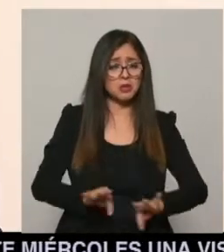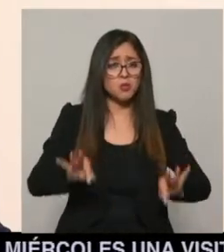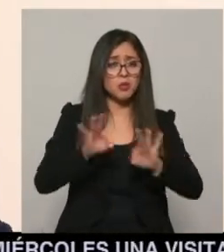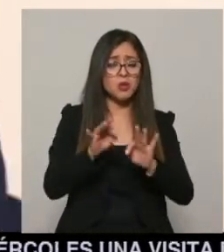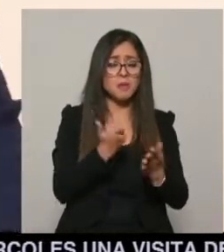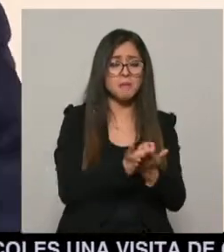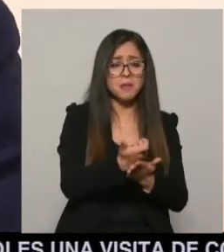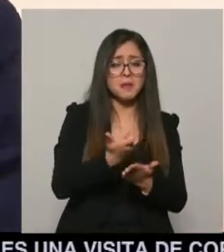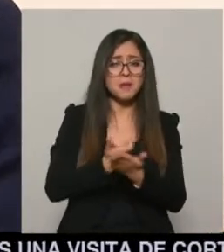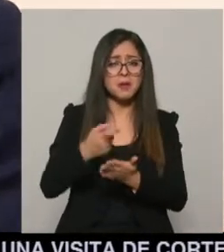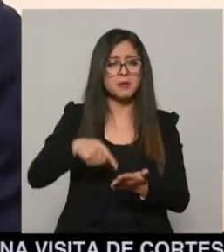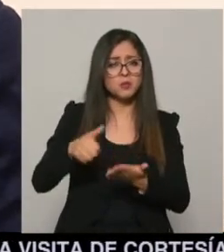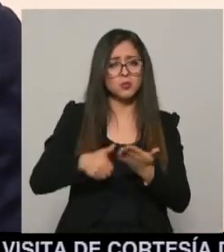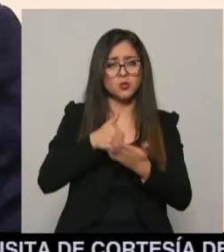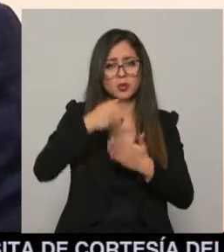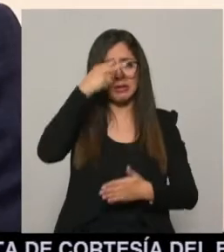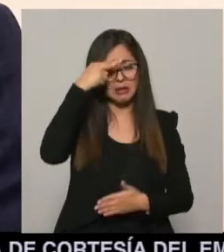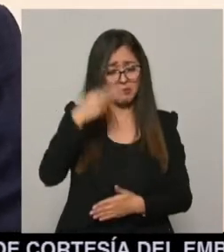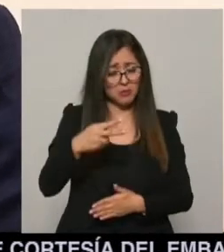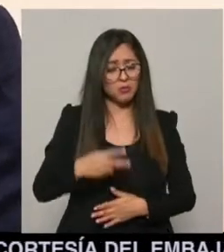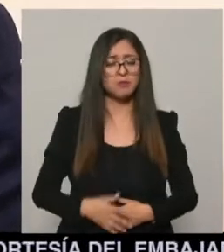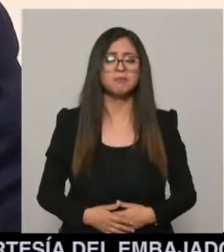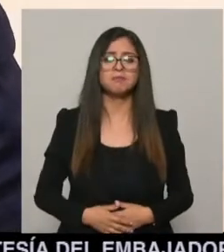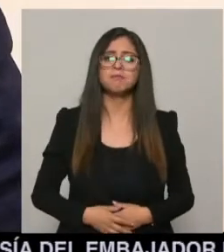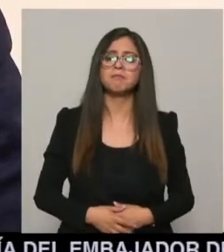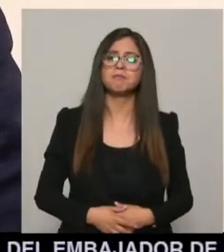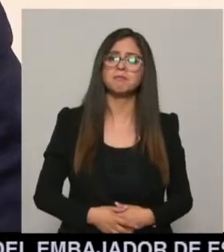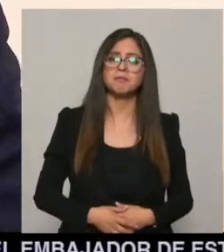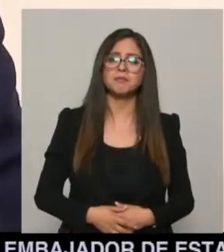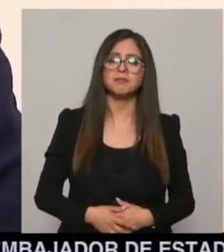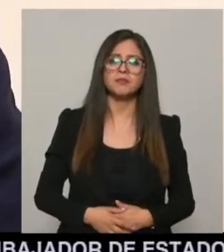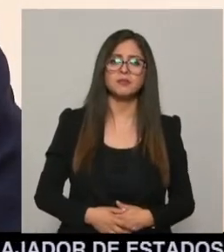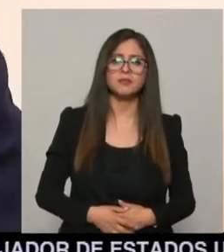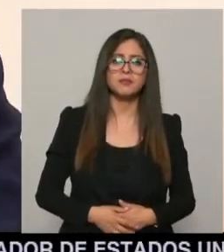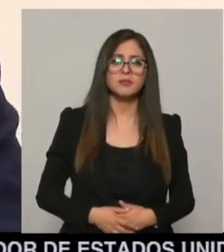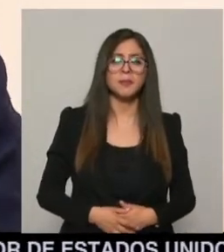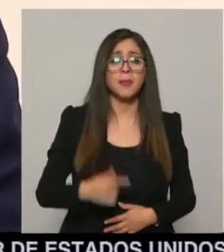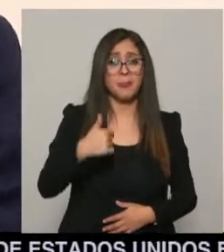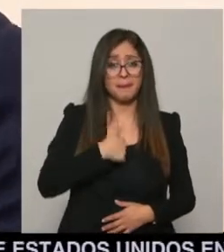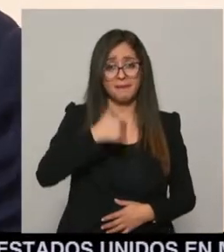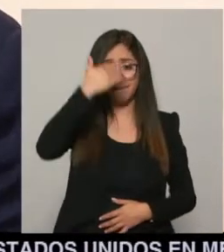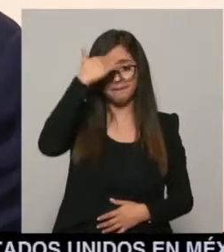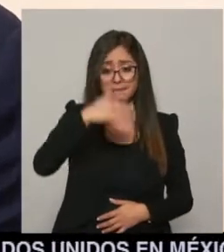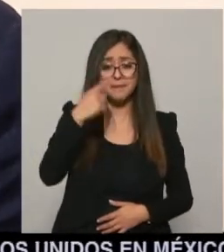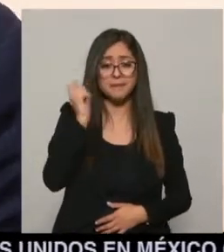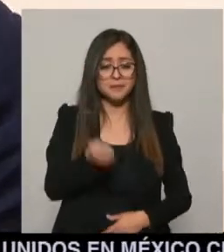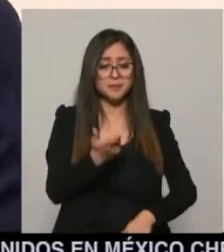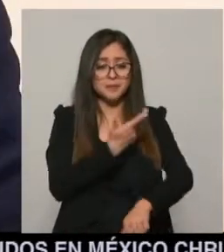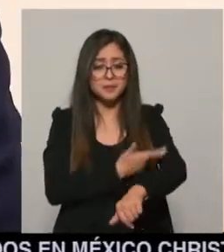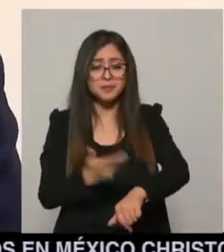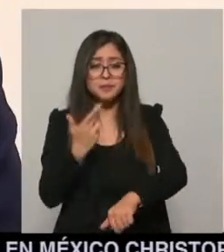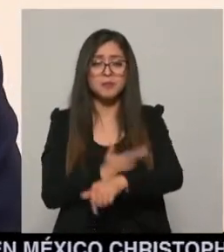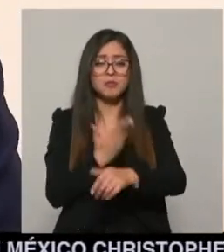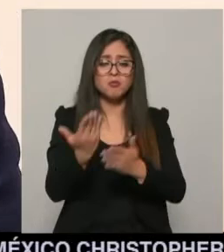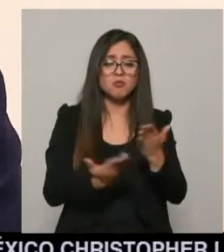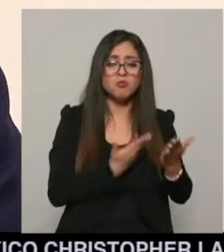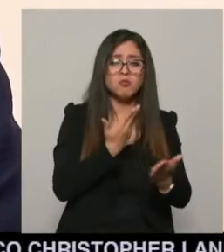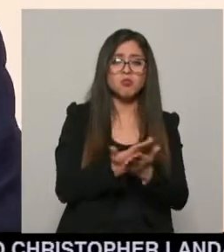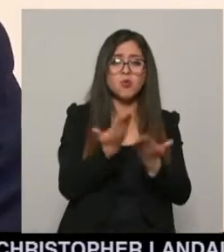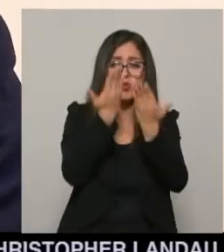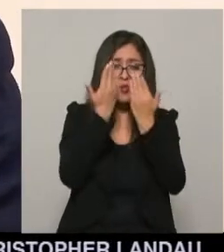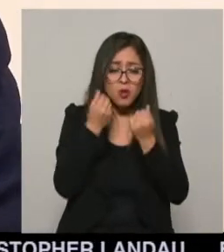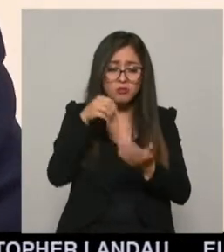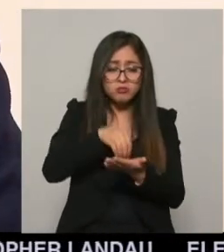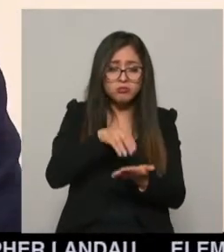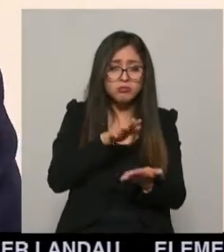ciudad. Yo soy de los convencidos que si las prioridades de las acciones y los programas no vienen acompañadas de presupuestos, pues